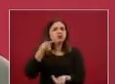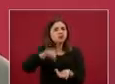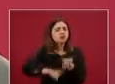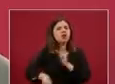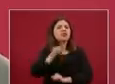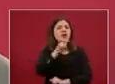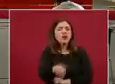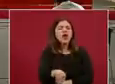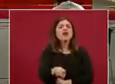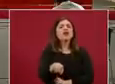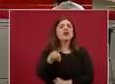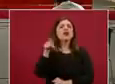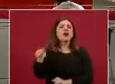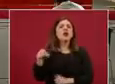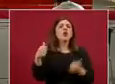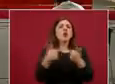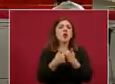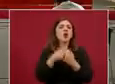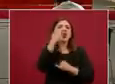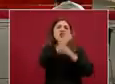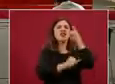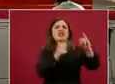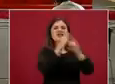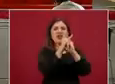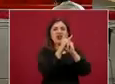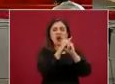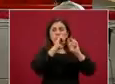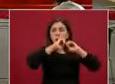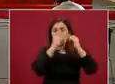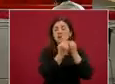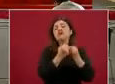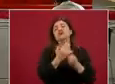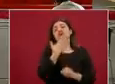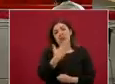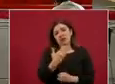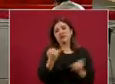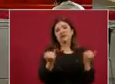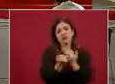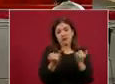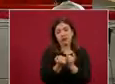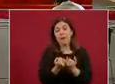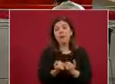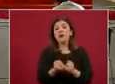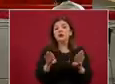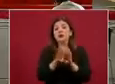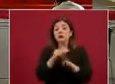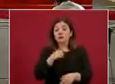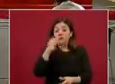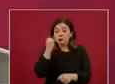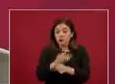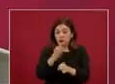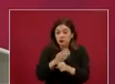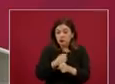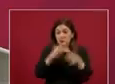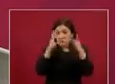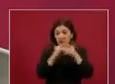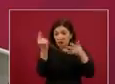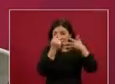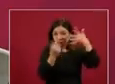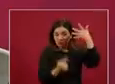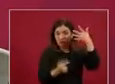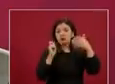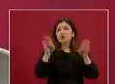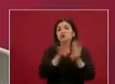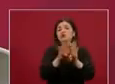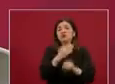también con los organismos internacionales es muy benéfica. Definir el esquema, lo que puedo ratificar es lo que ha